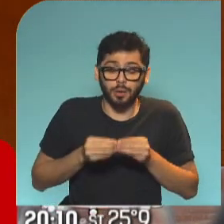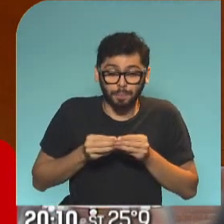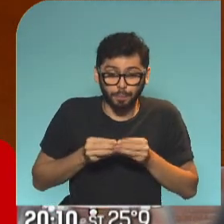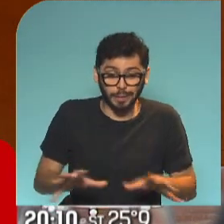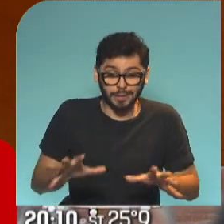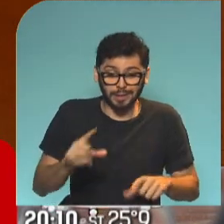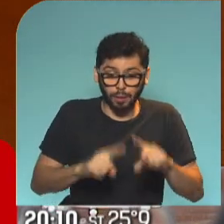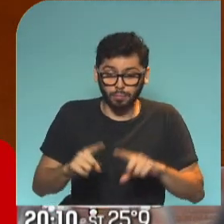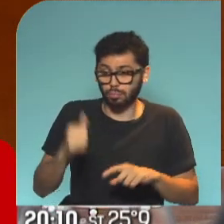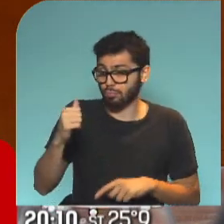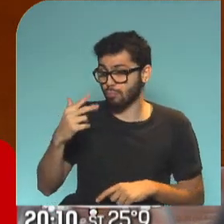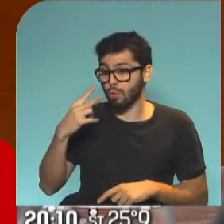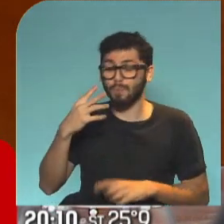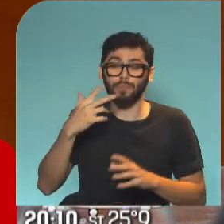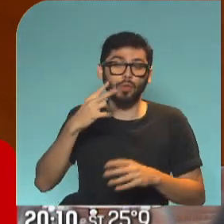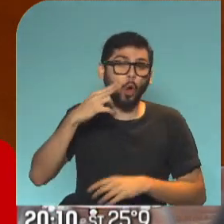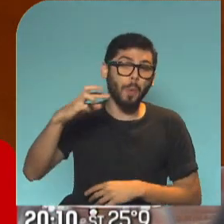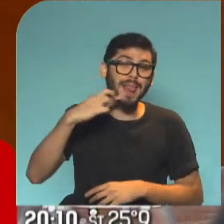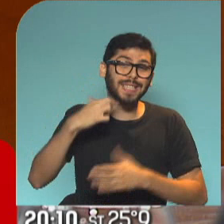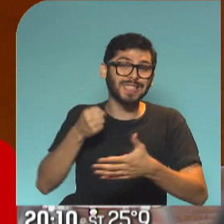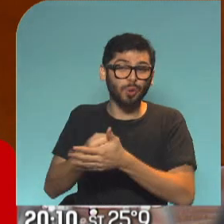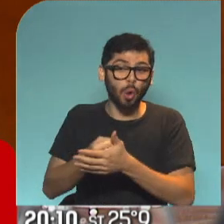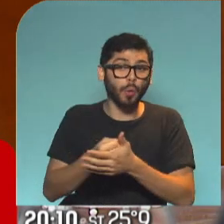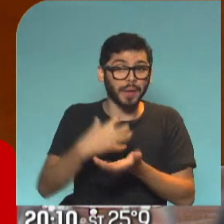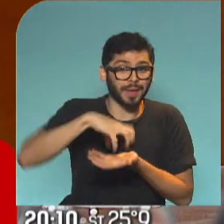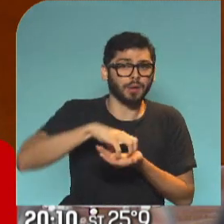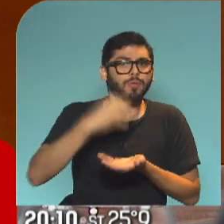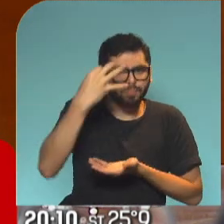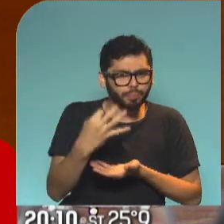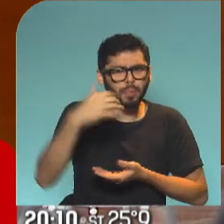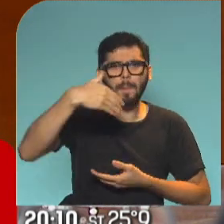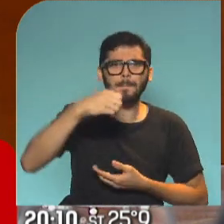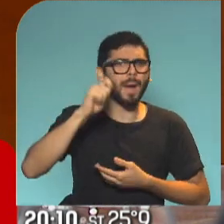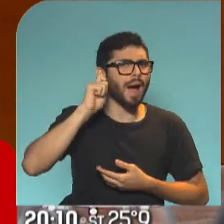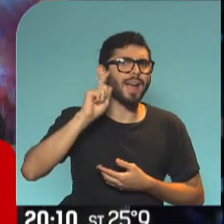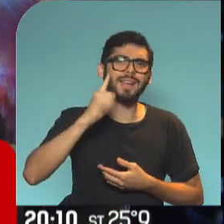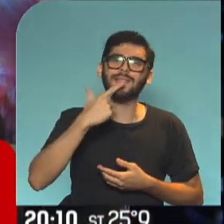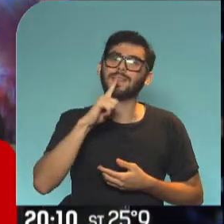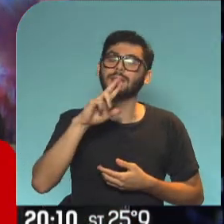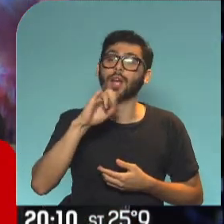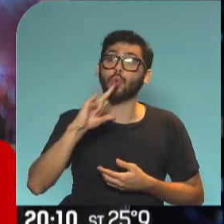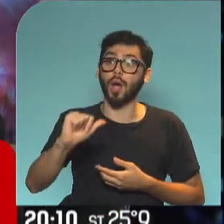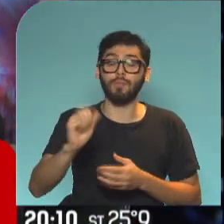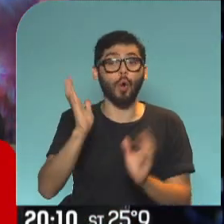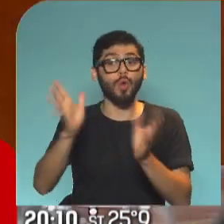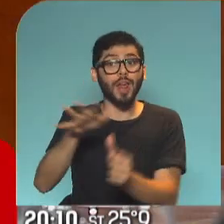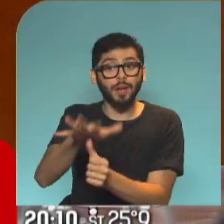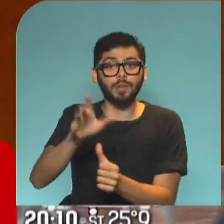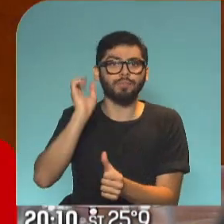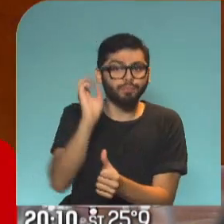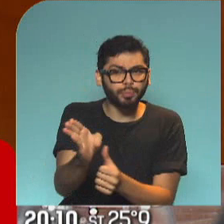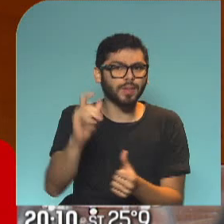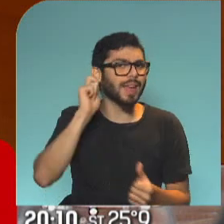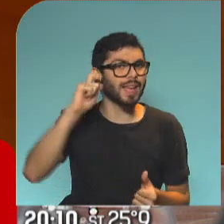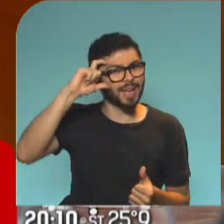a fines del 2019 también el consejo de la magistratura ha sancionado por violencia de género al doctor geminiani